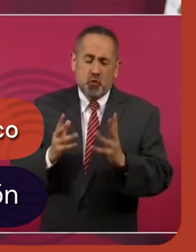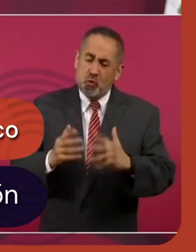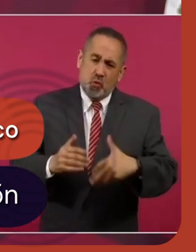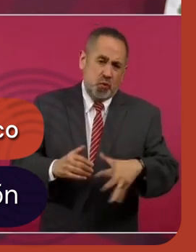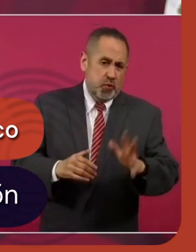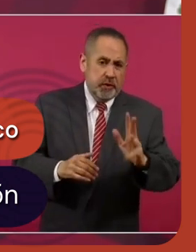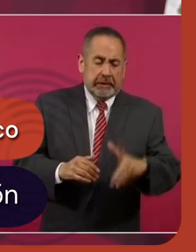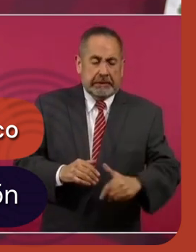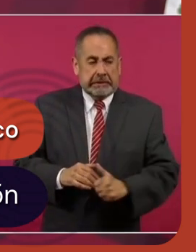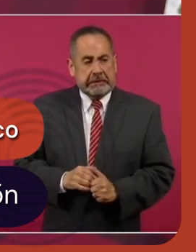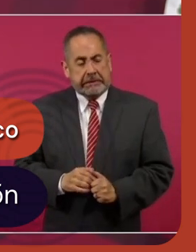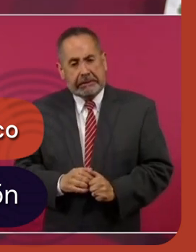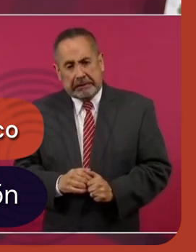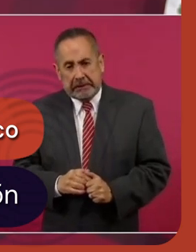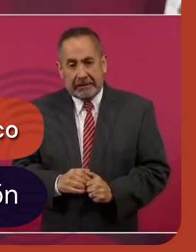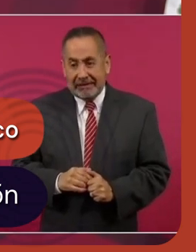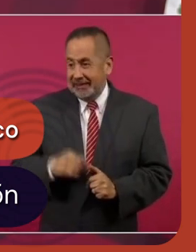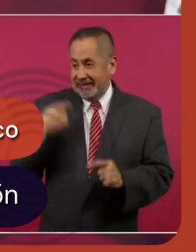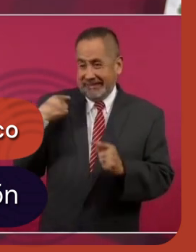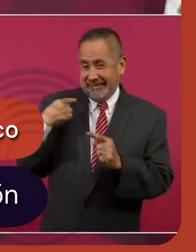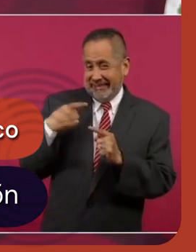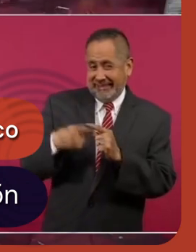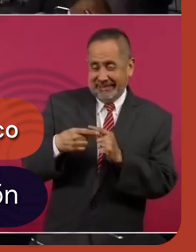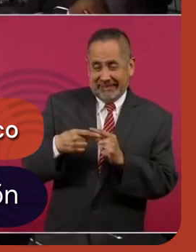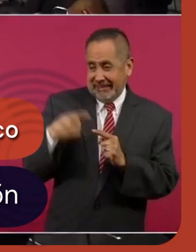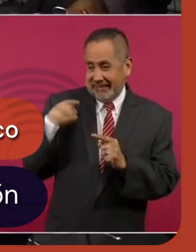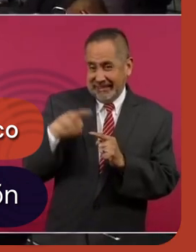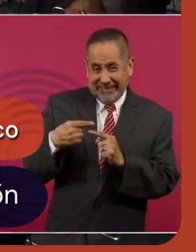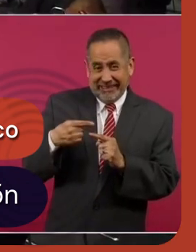y sobre todo en este último periodo,